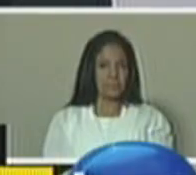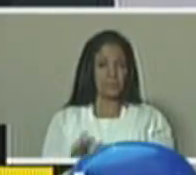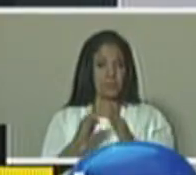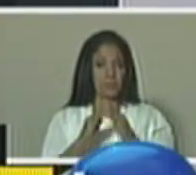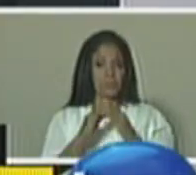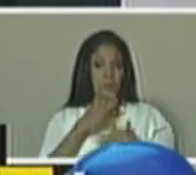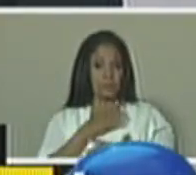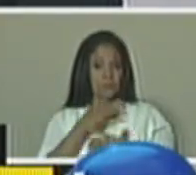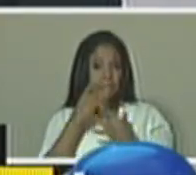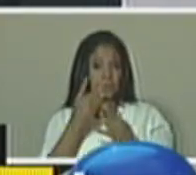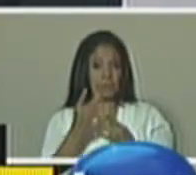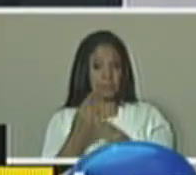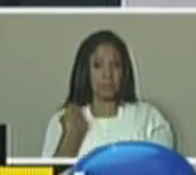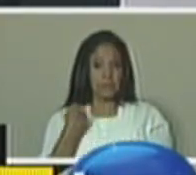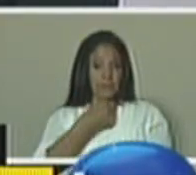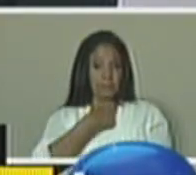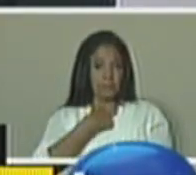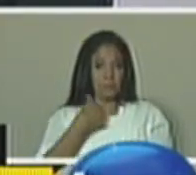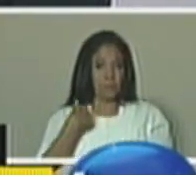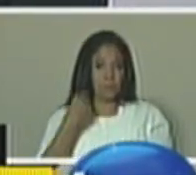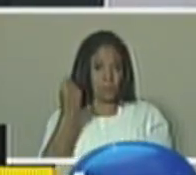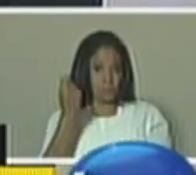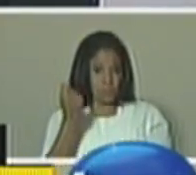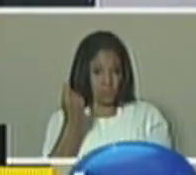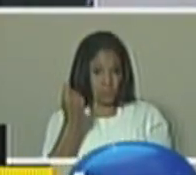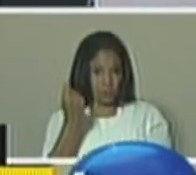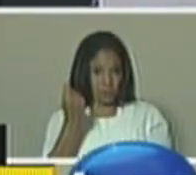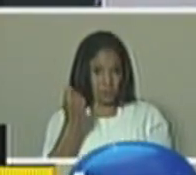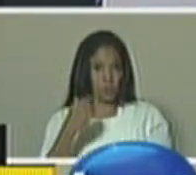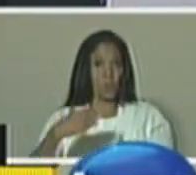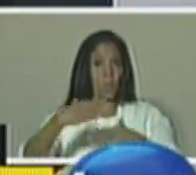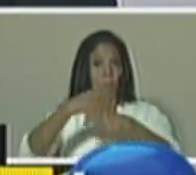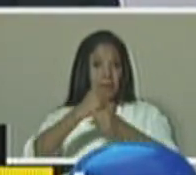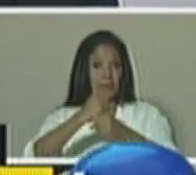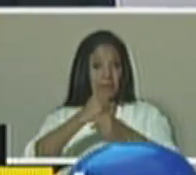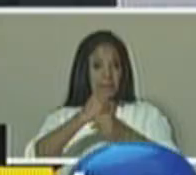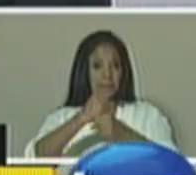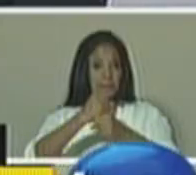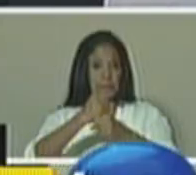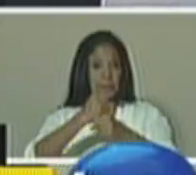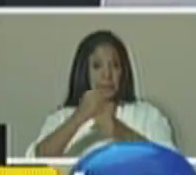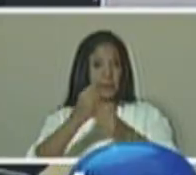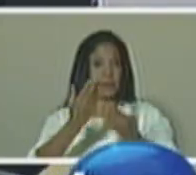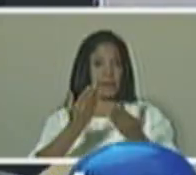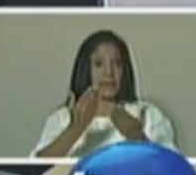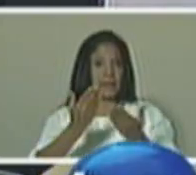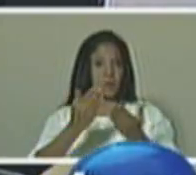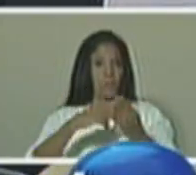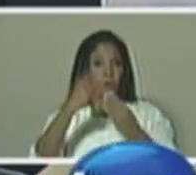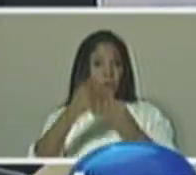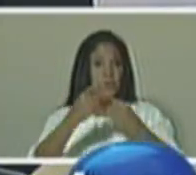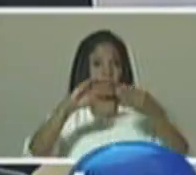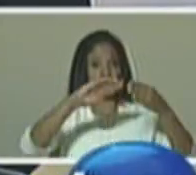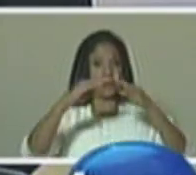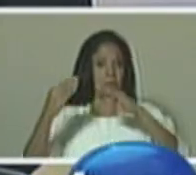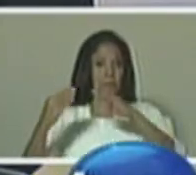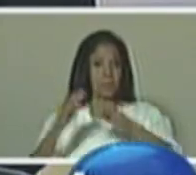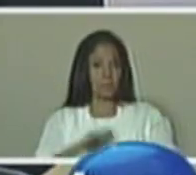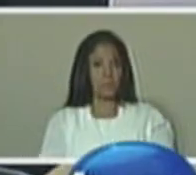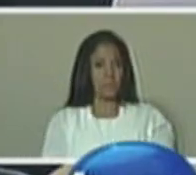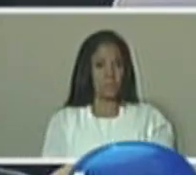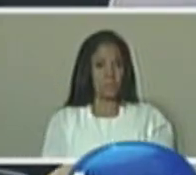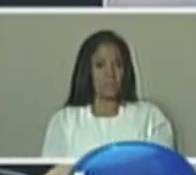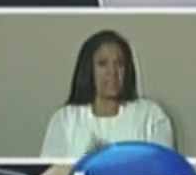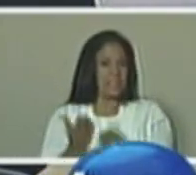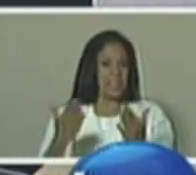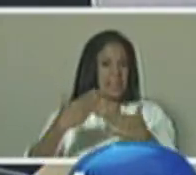Interesante, ¿no? Si tuviéramos el dinero para invertirlo en un proyecto en nuestra comunidad, ¿cuál proyecto escogeríamos y por